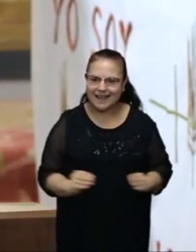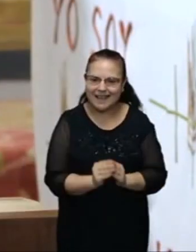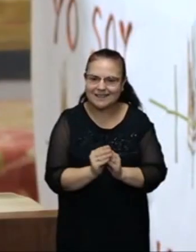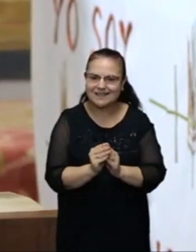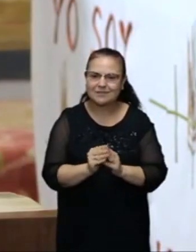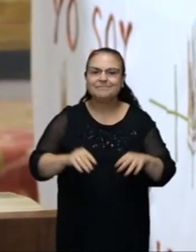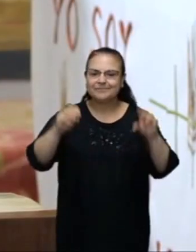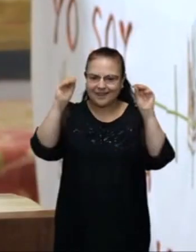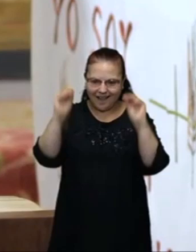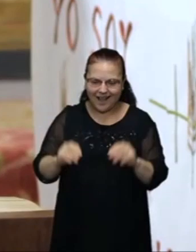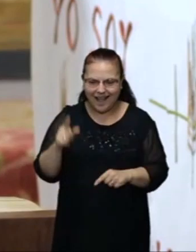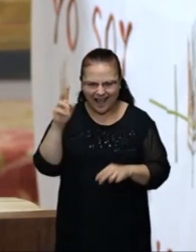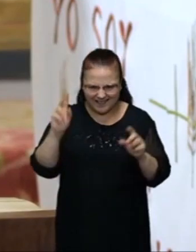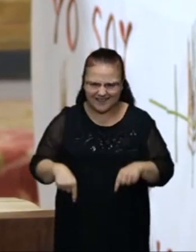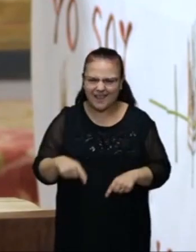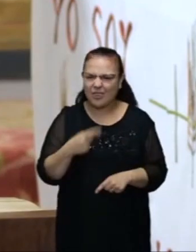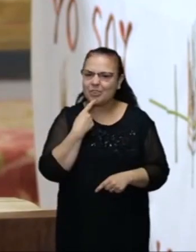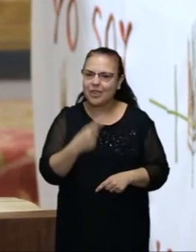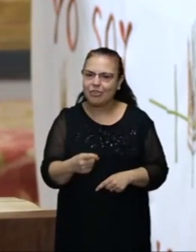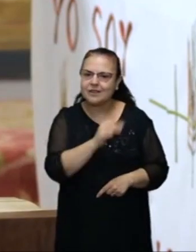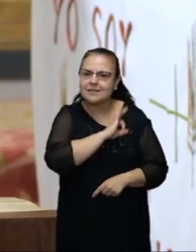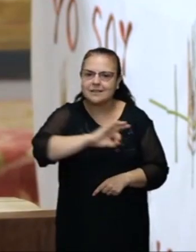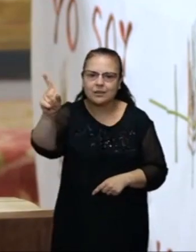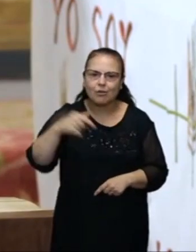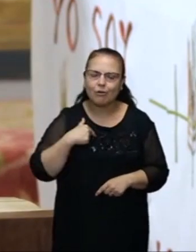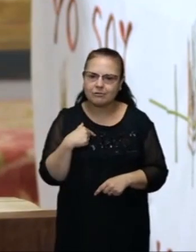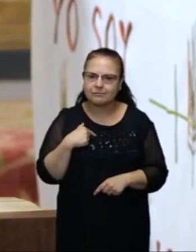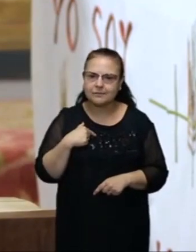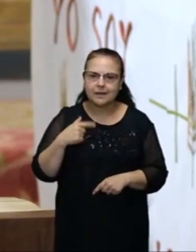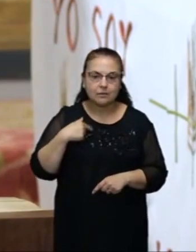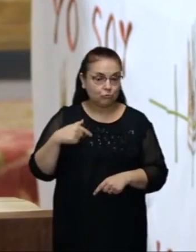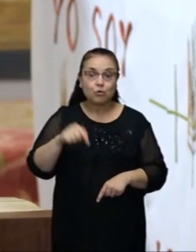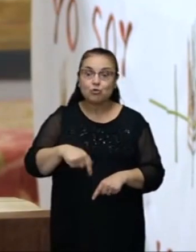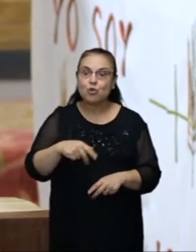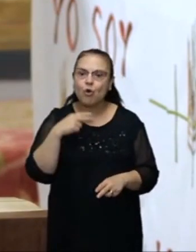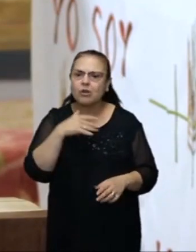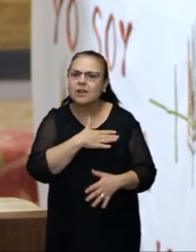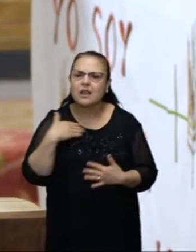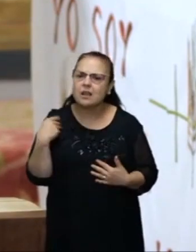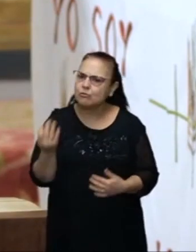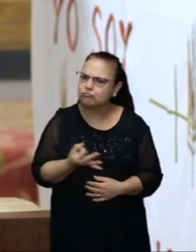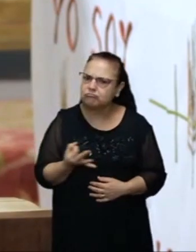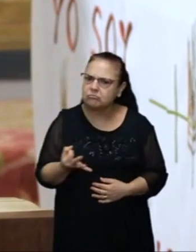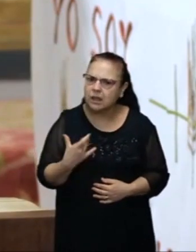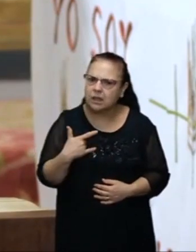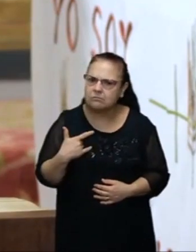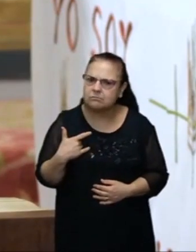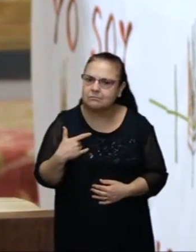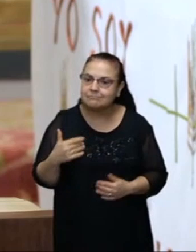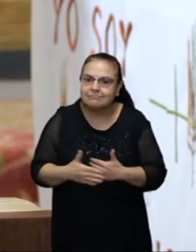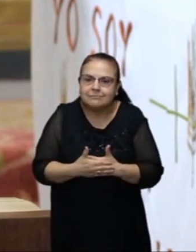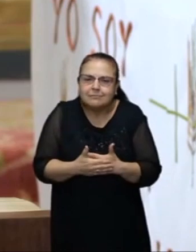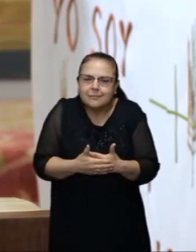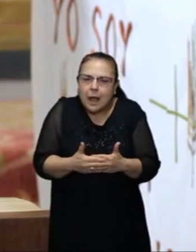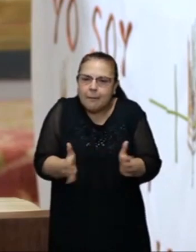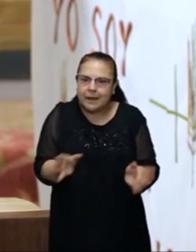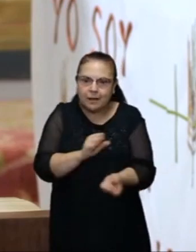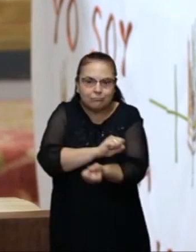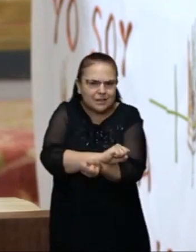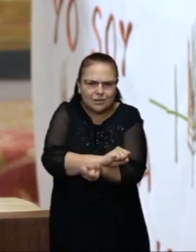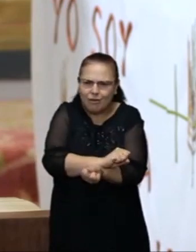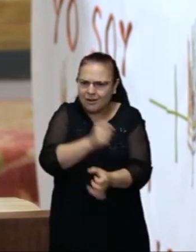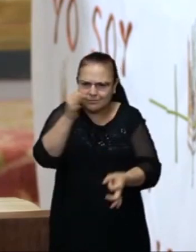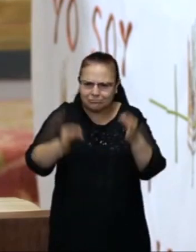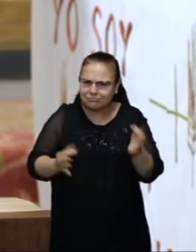Así dice el Señor: el ayuno que yo quiero es este: abrir las prisiones